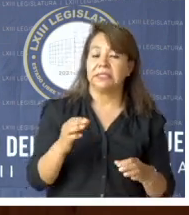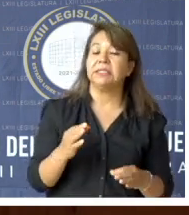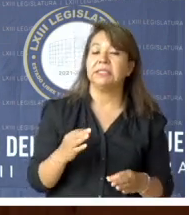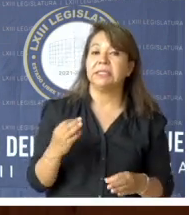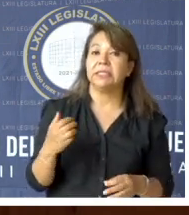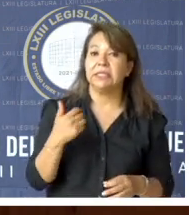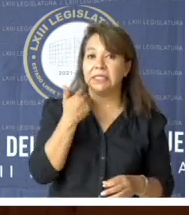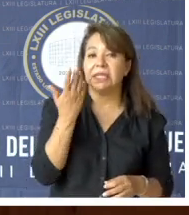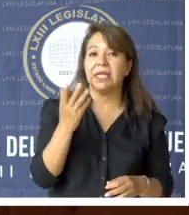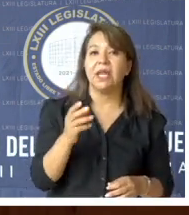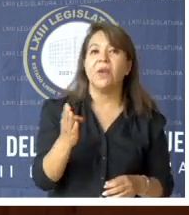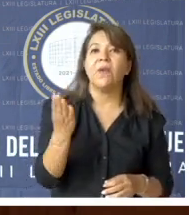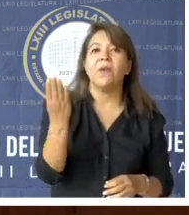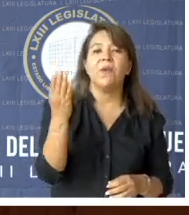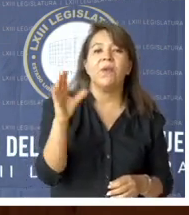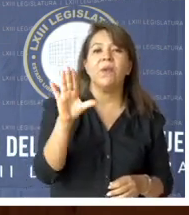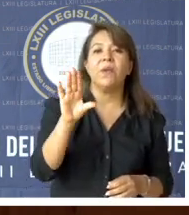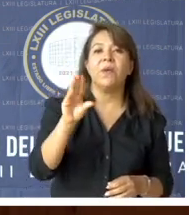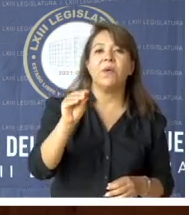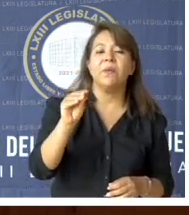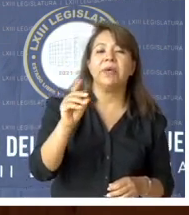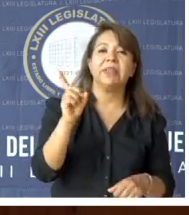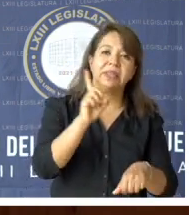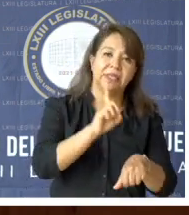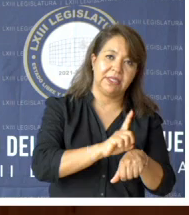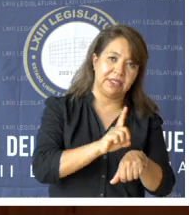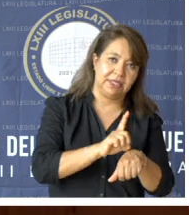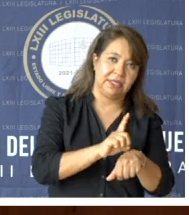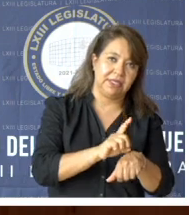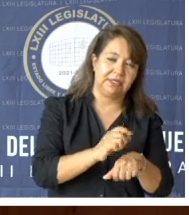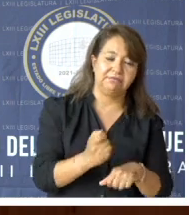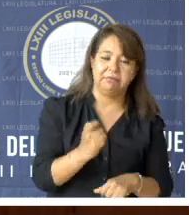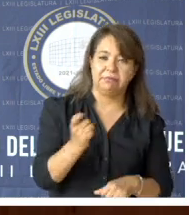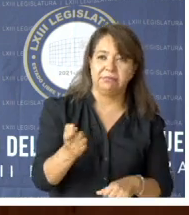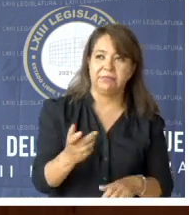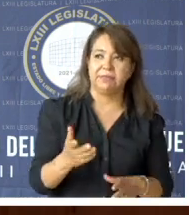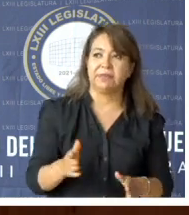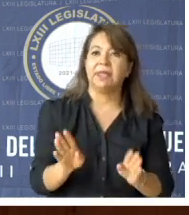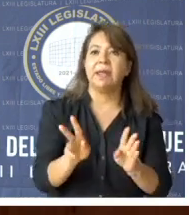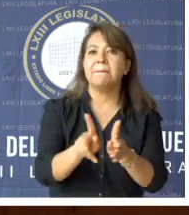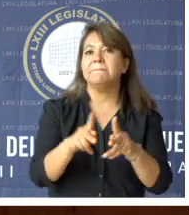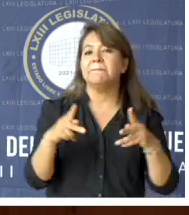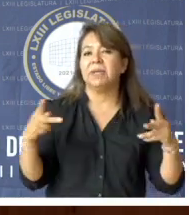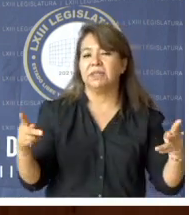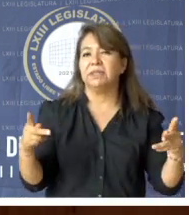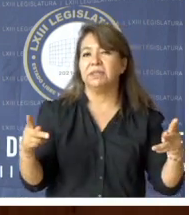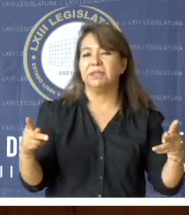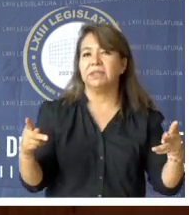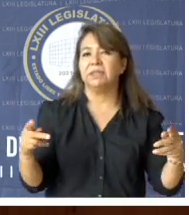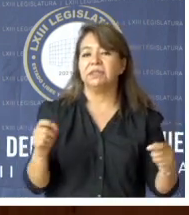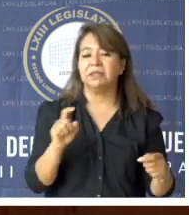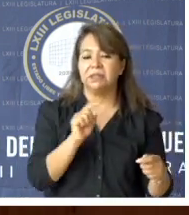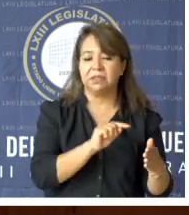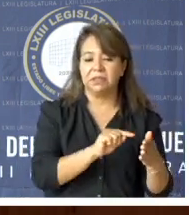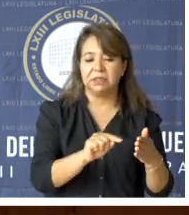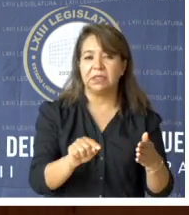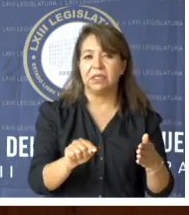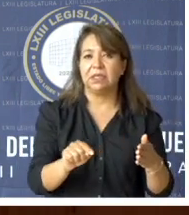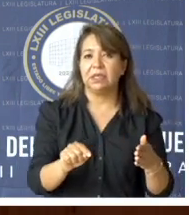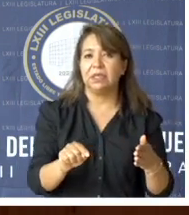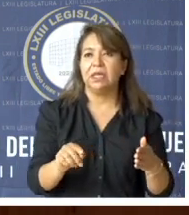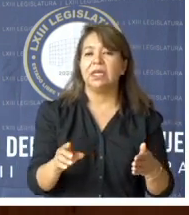del mes de mayo, en diferentes medios de comunicación, se publicaron notas a los derechos laborales de las y